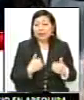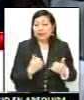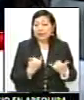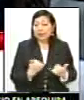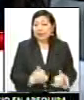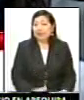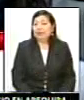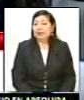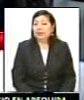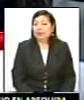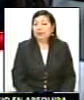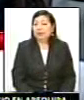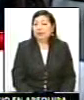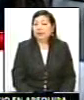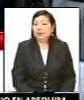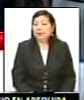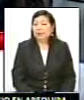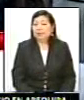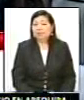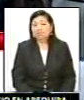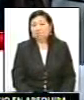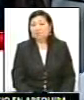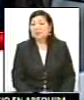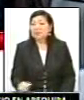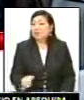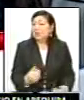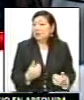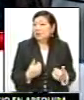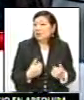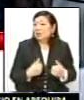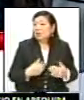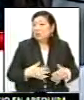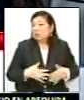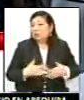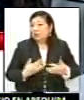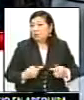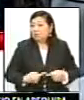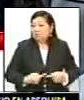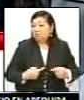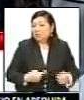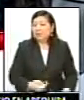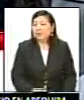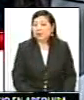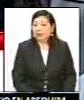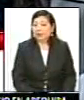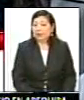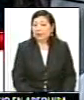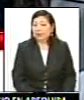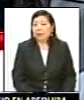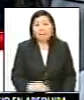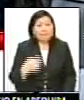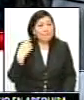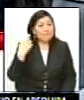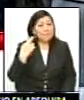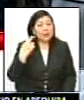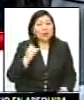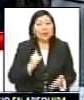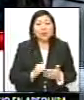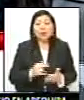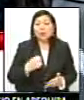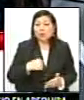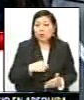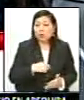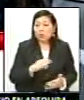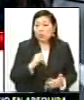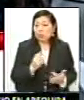caso y sin, digamos, tener, porque puedan discrepar ideológicamente o políticamente, nosotros